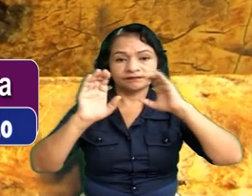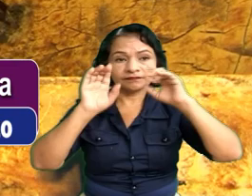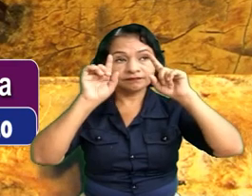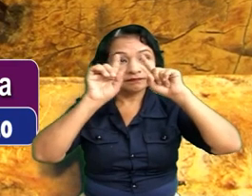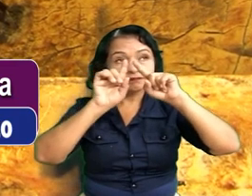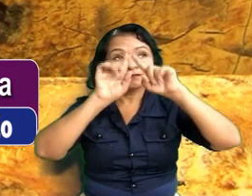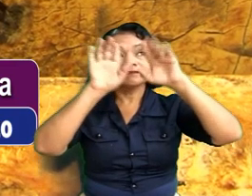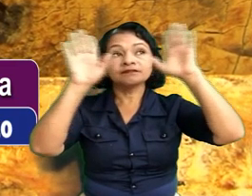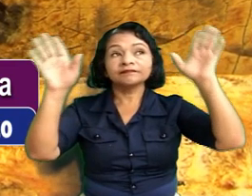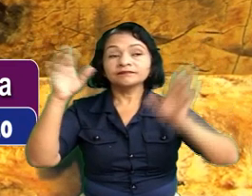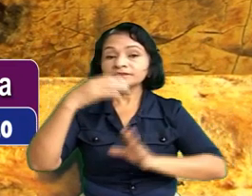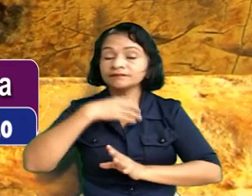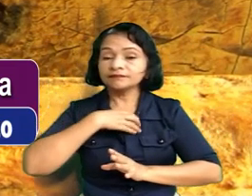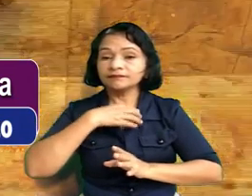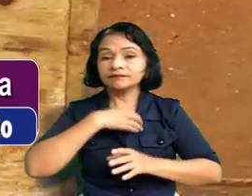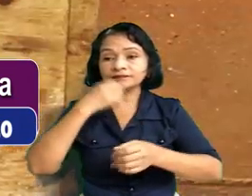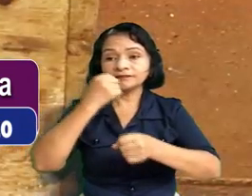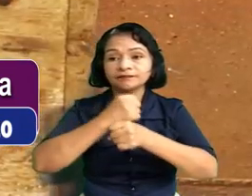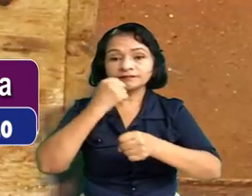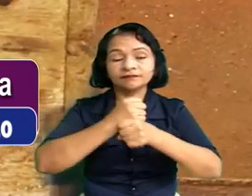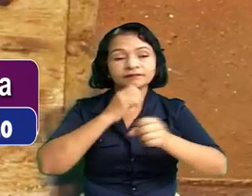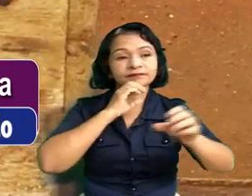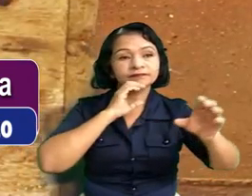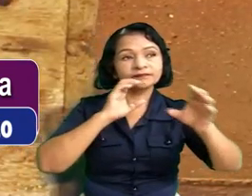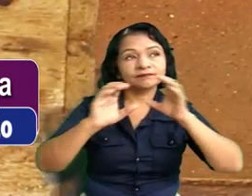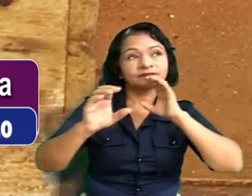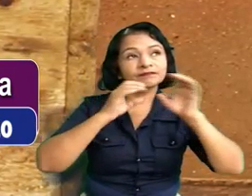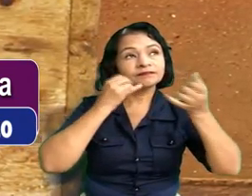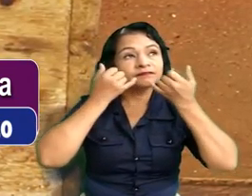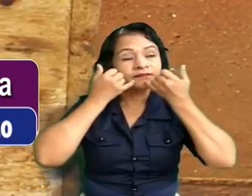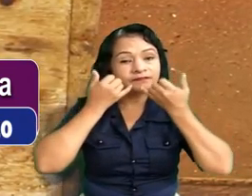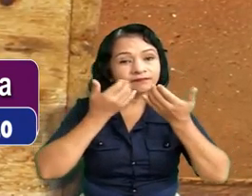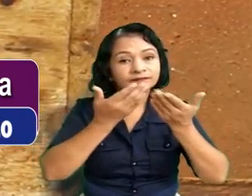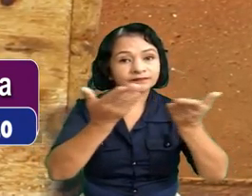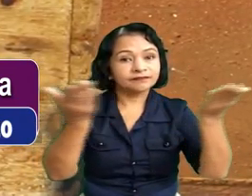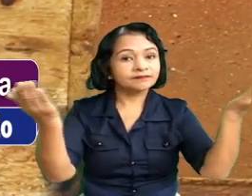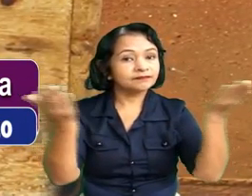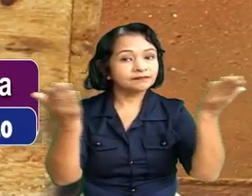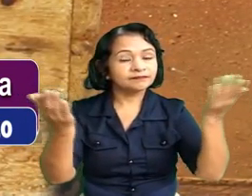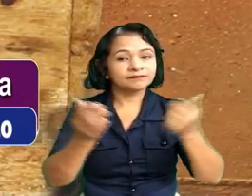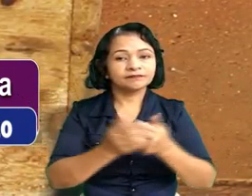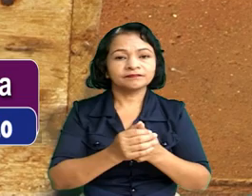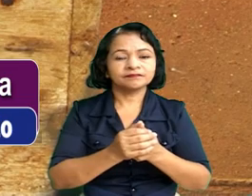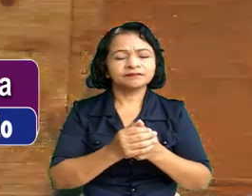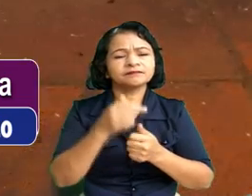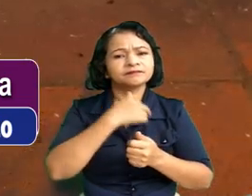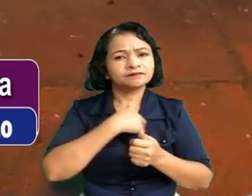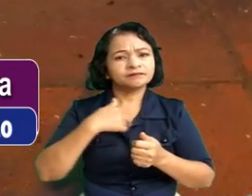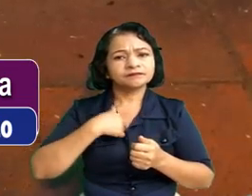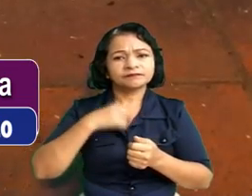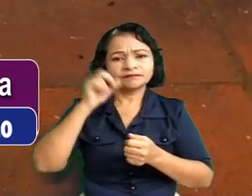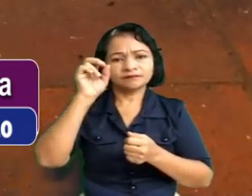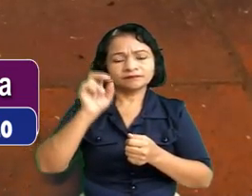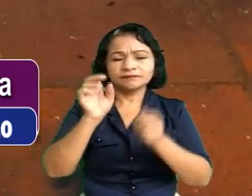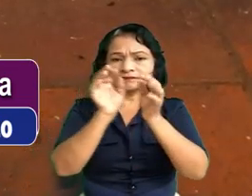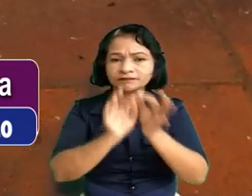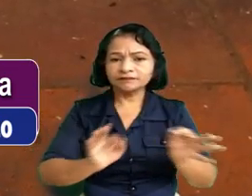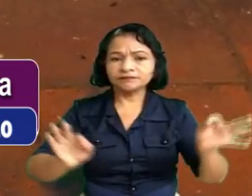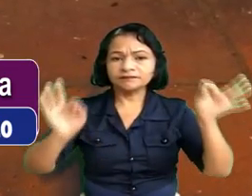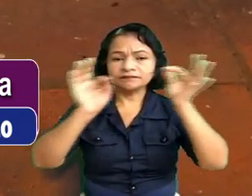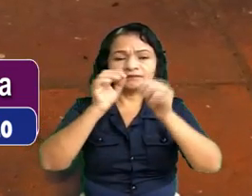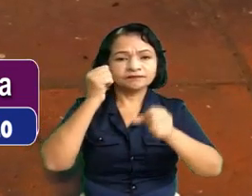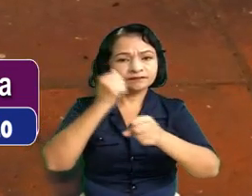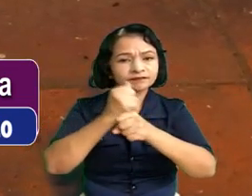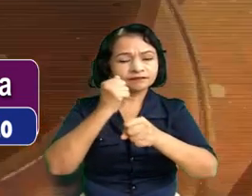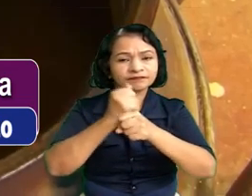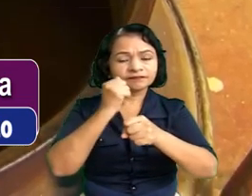del rol e importante que es comunicar, difundir. Entonces ella hace un papel. Es el segundo papel estratégico que tiene ella